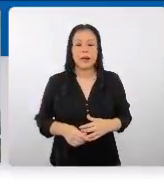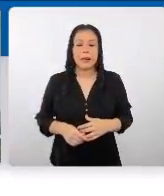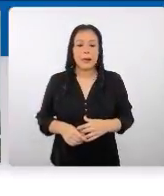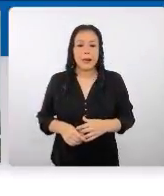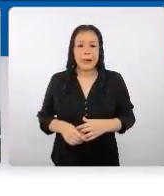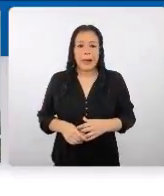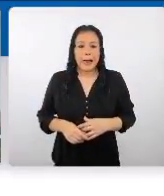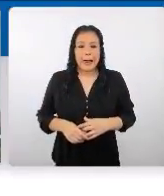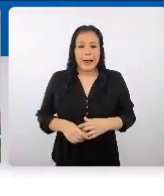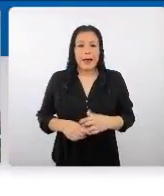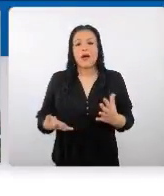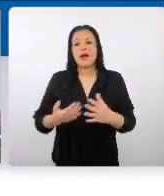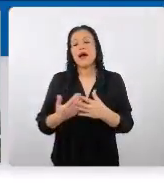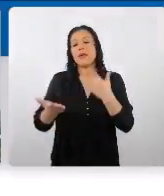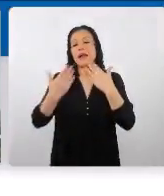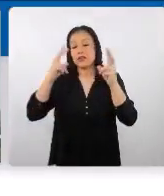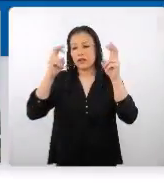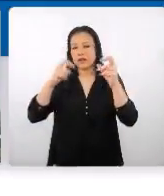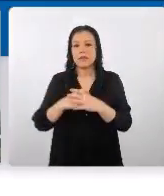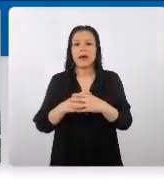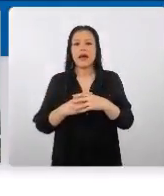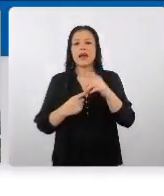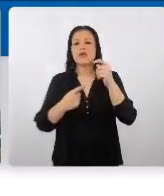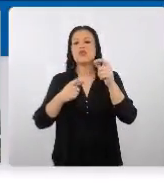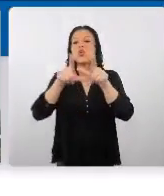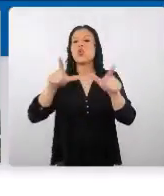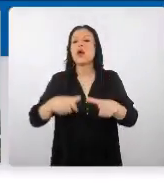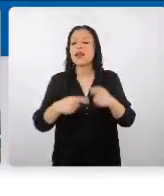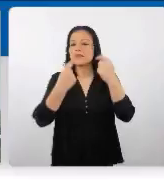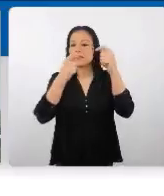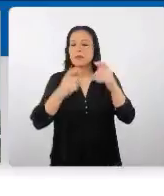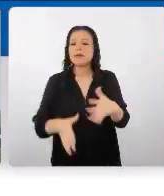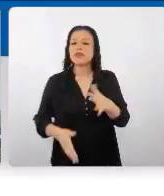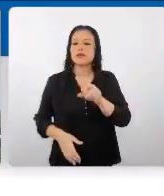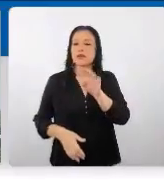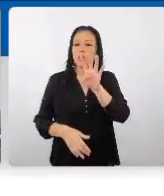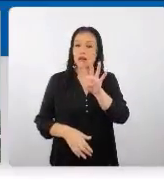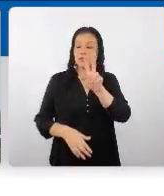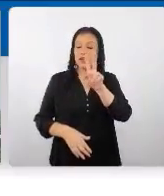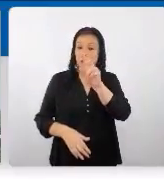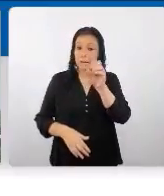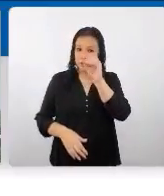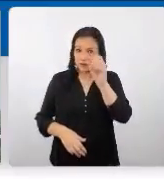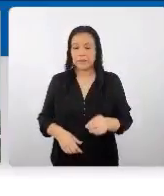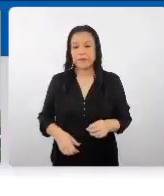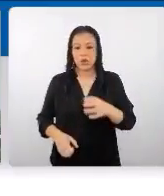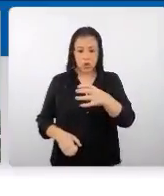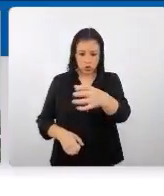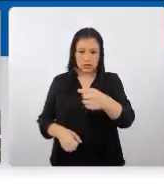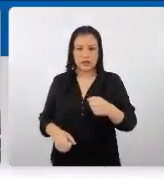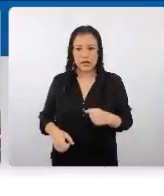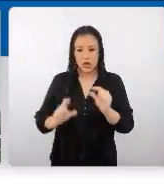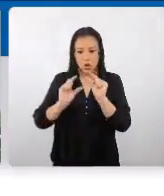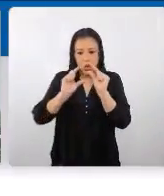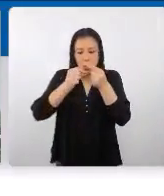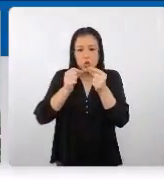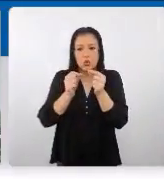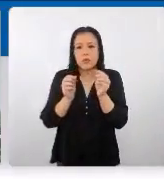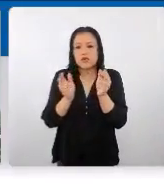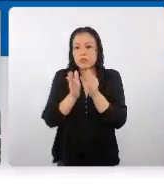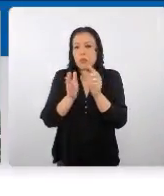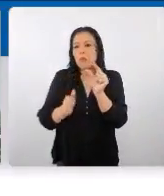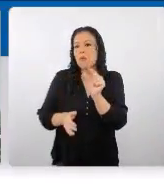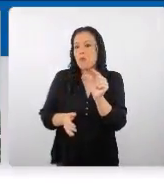En cuanto a los tours, vemos que casi la mitad, el 42%, contrataría un tour con grupo reducido. Esto también nos llamó